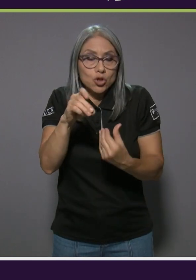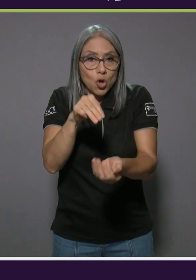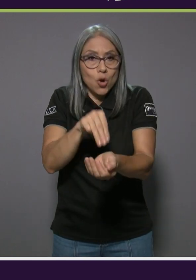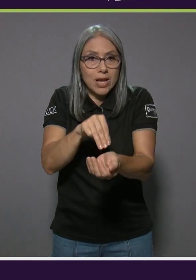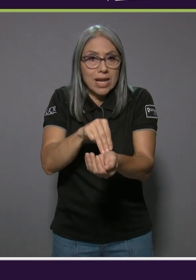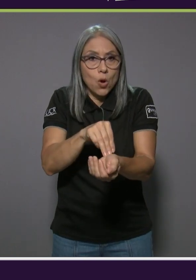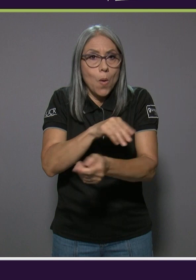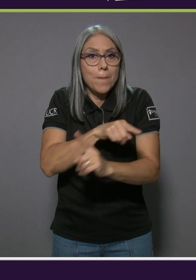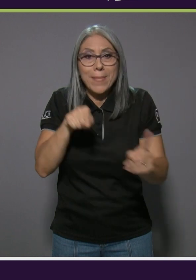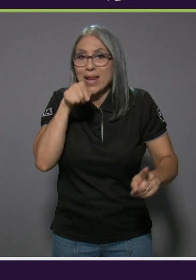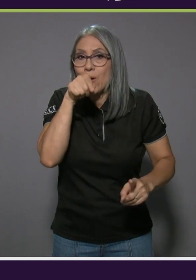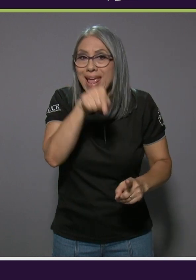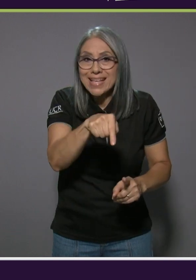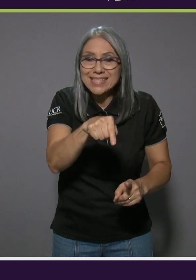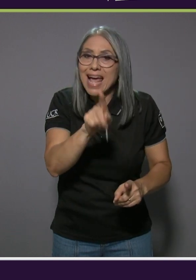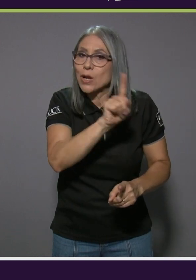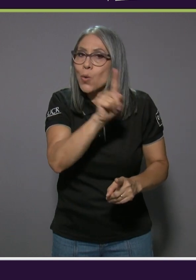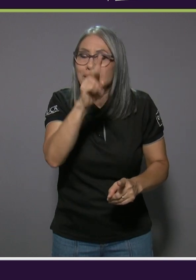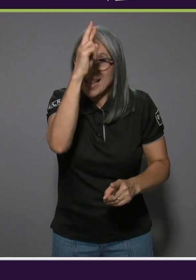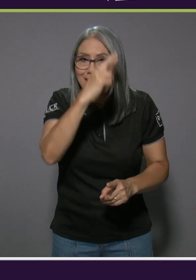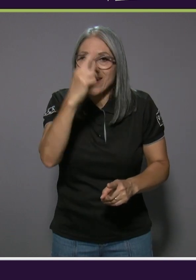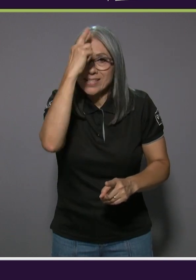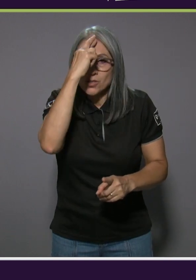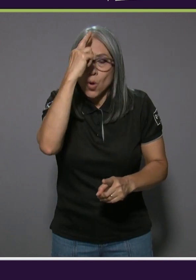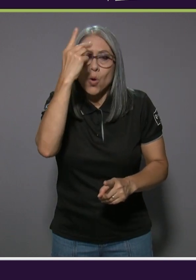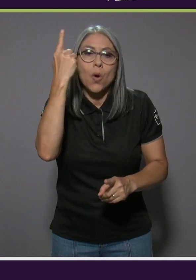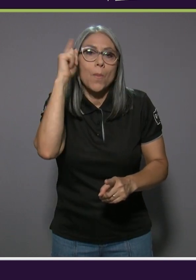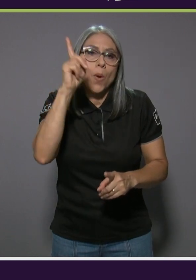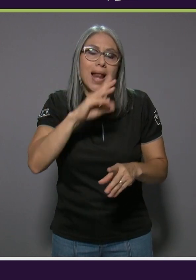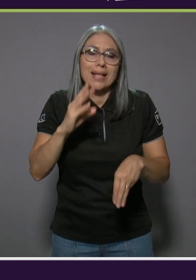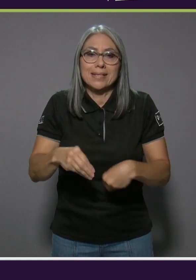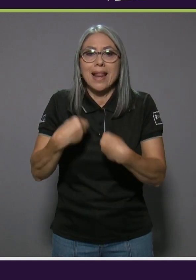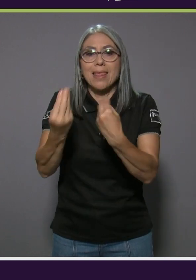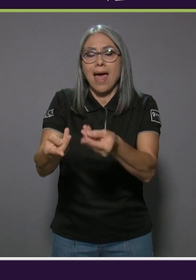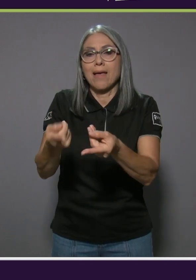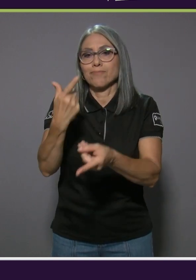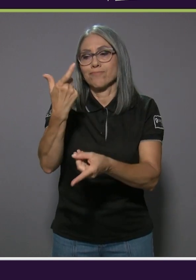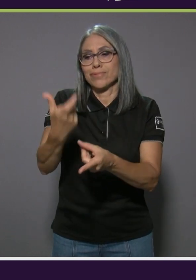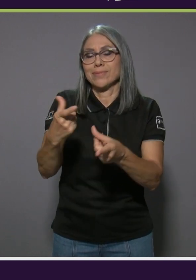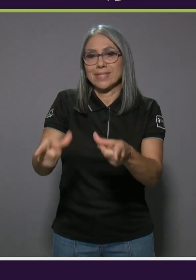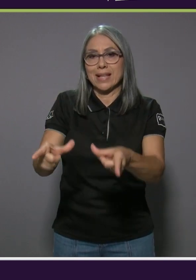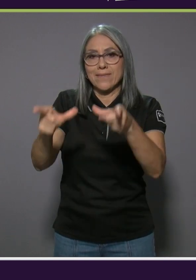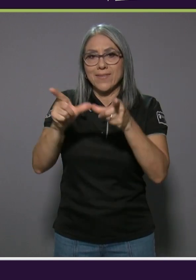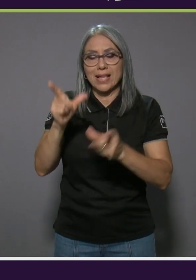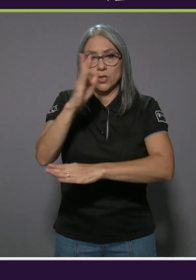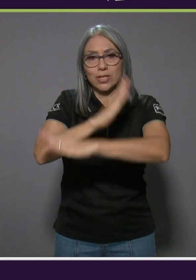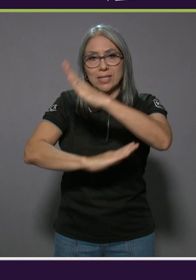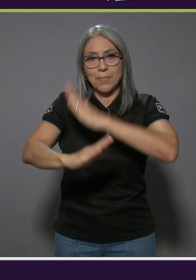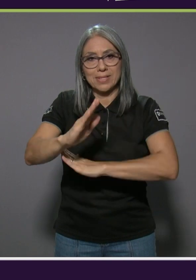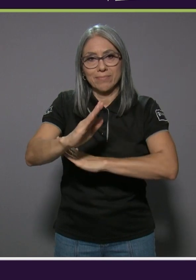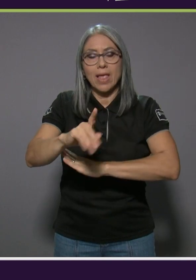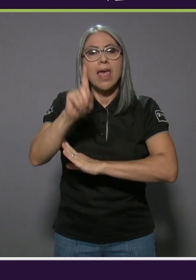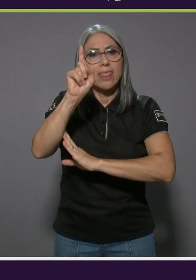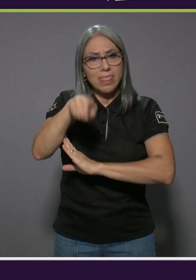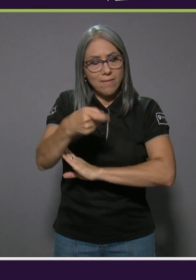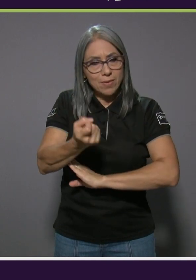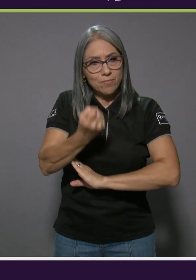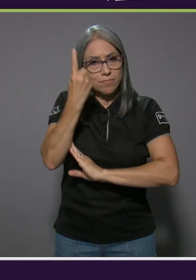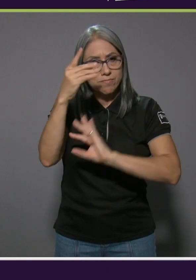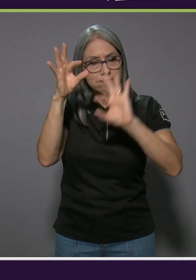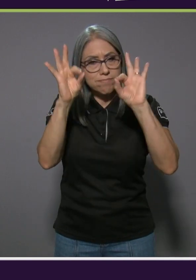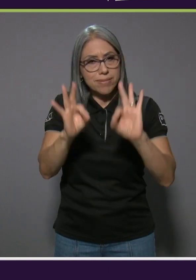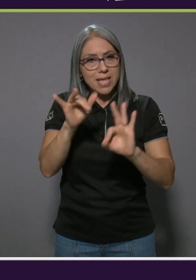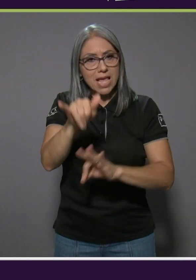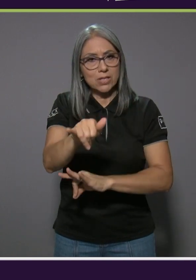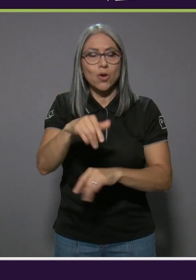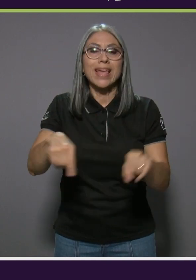la razón por la cual se le emite la certificación de discapacidad. Aquí tenemos que tener eso muy claro y también